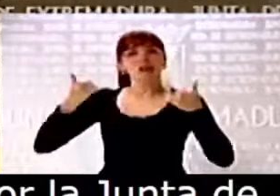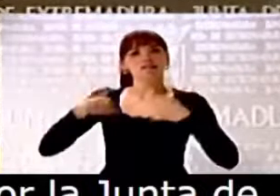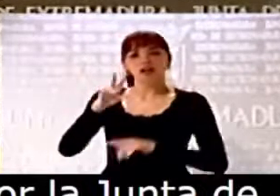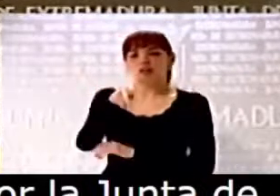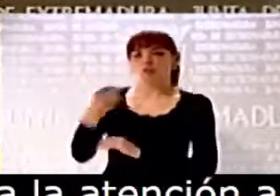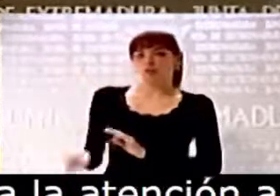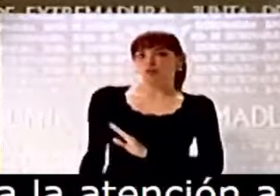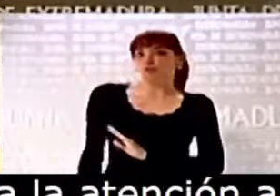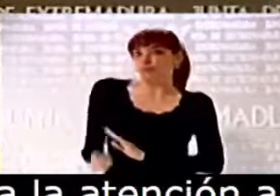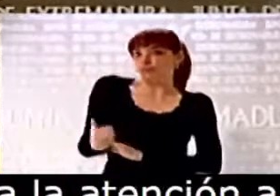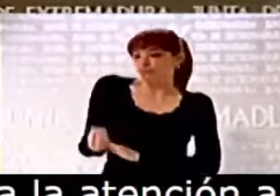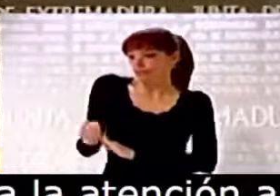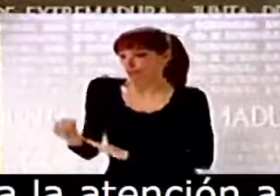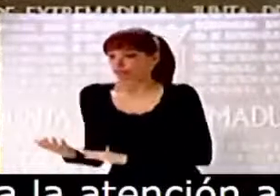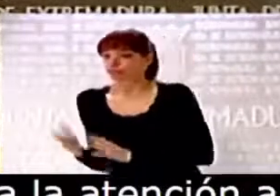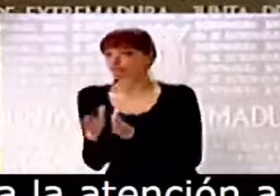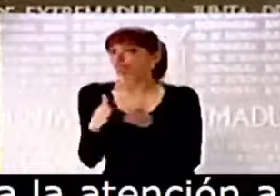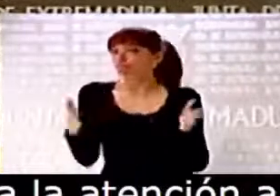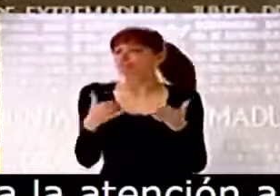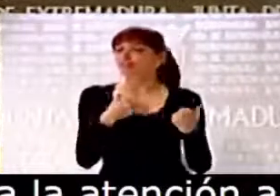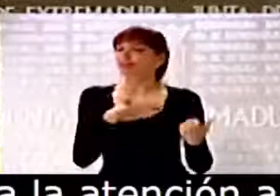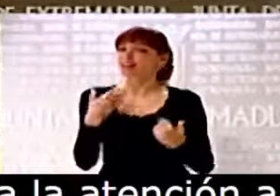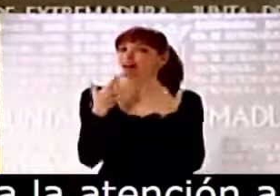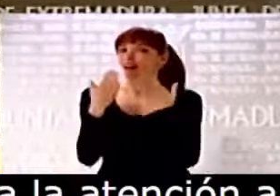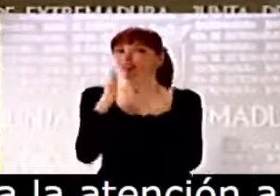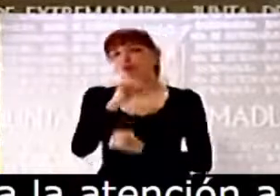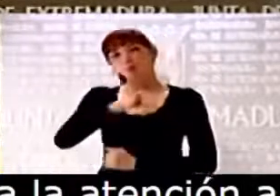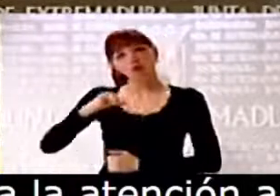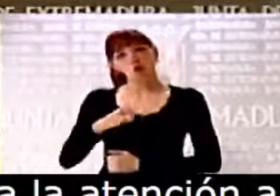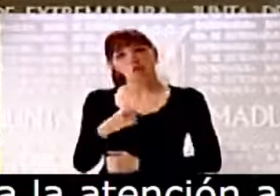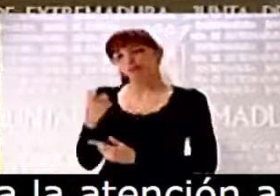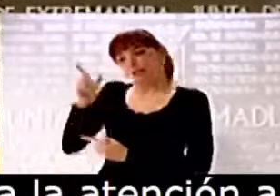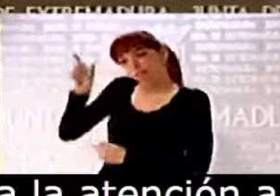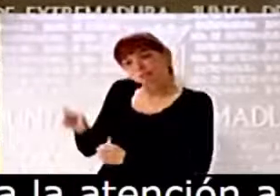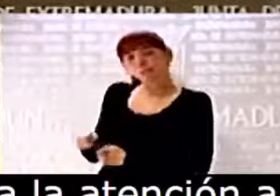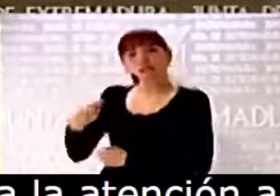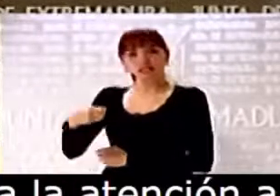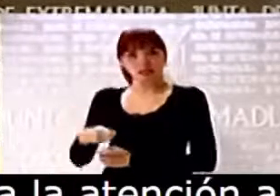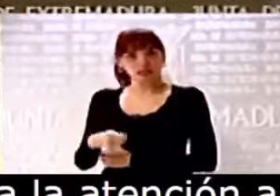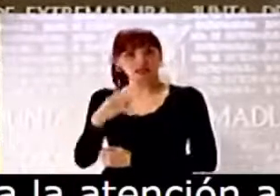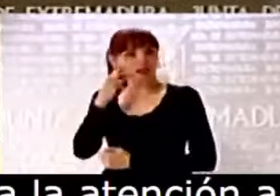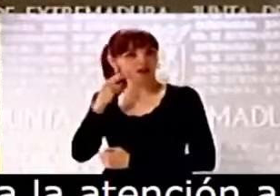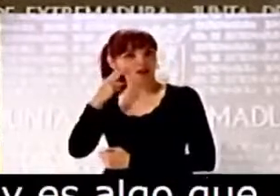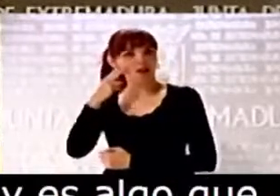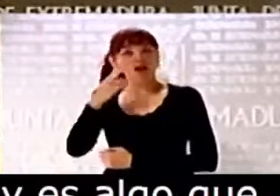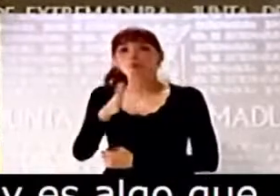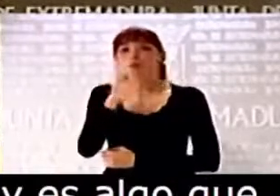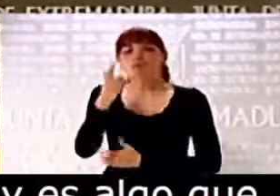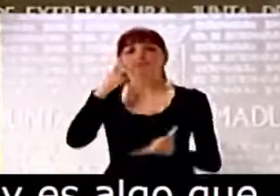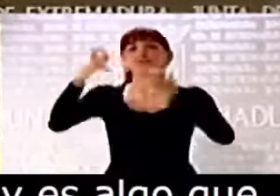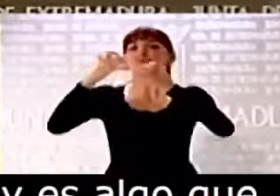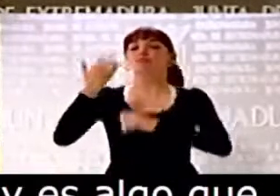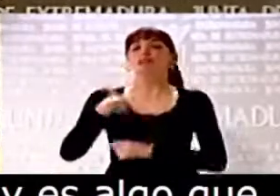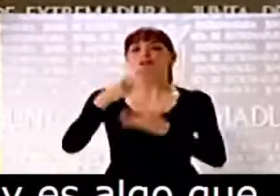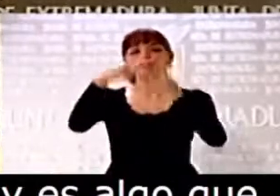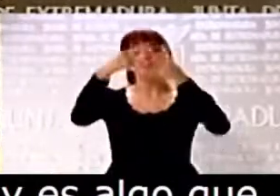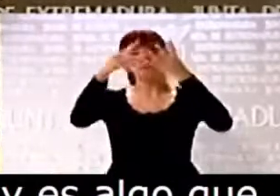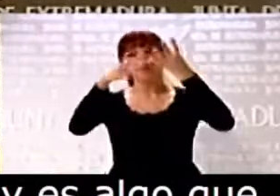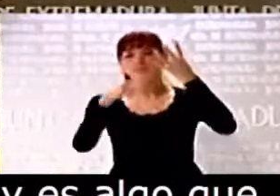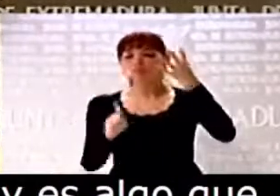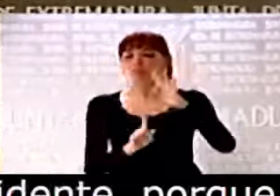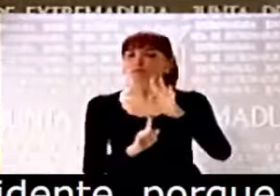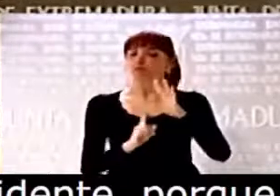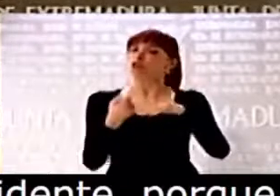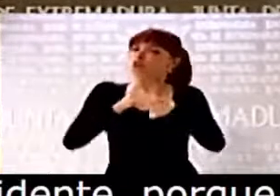primeros frutos y es algo que quería agradecerle personalmente al presidente, porque se aprecian ya los primeros brotes verdes,